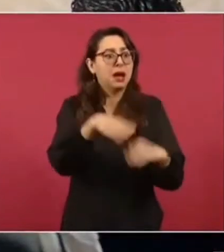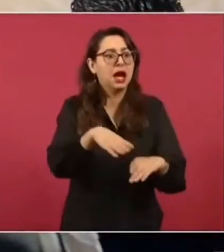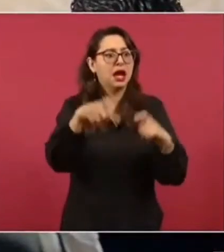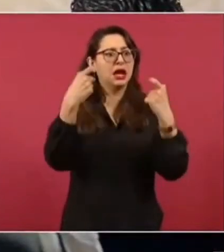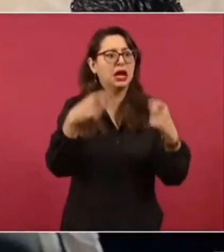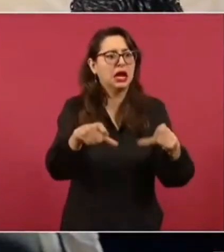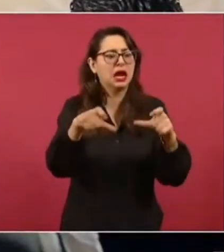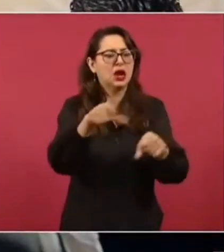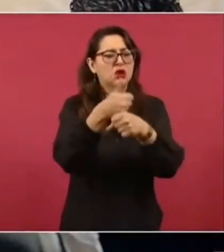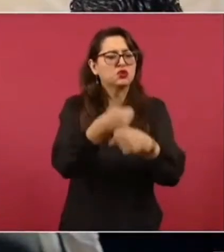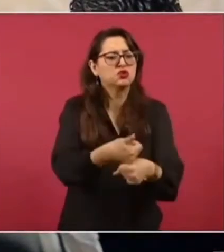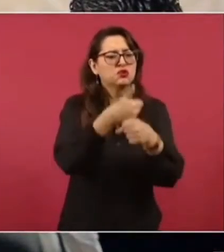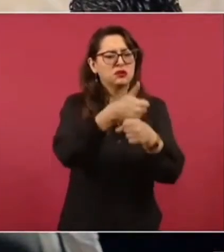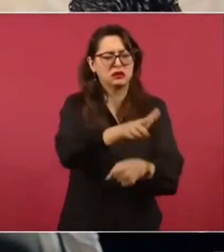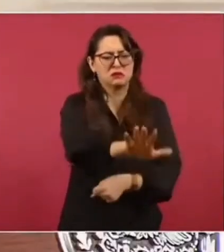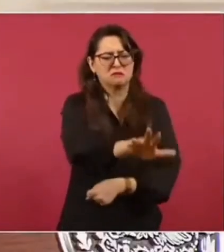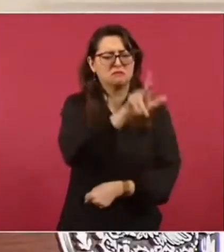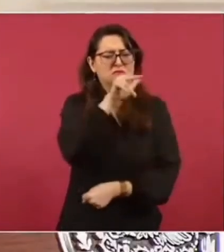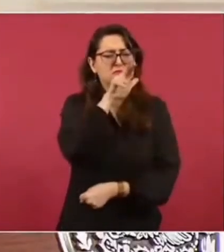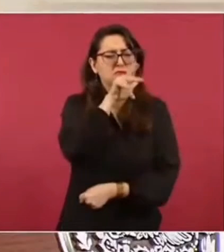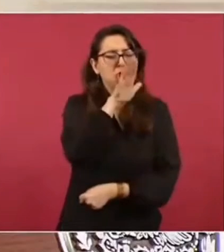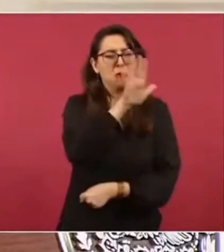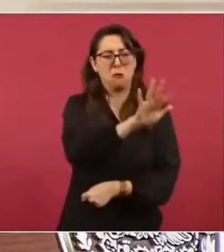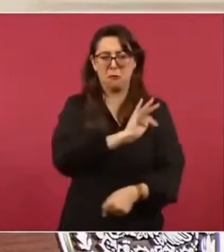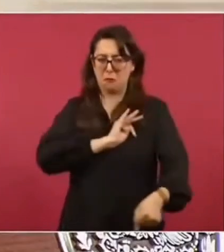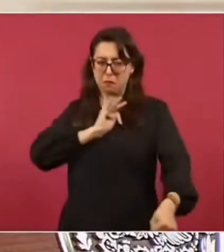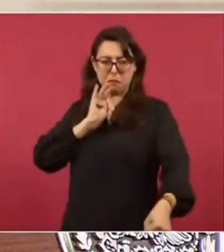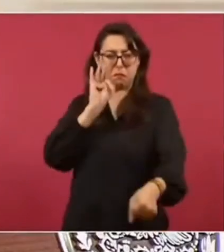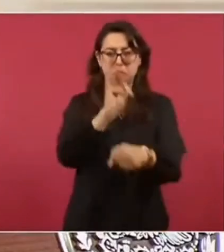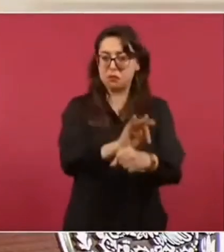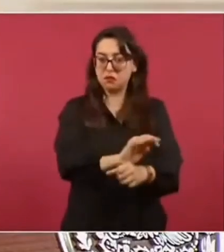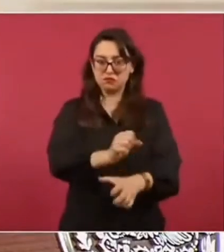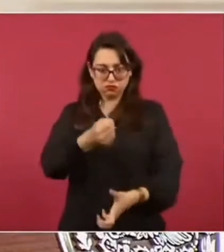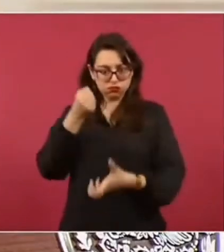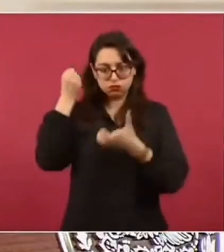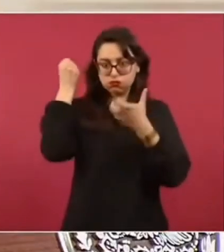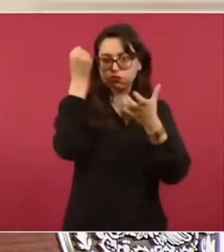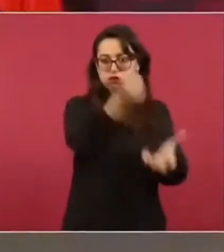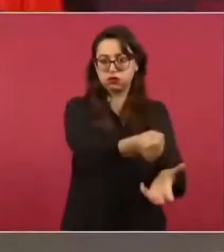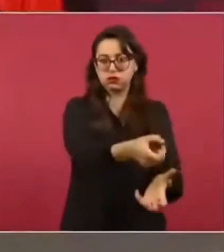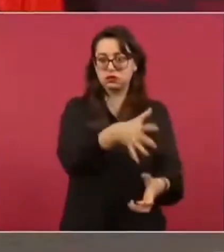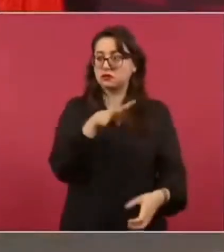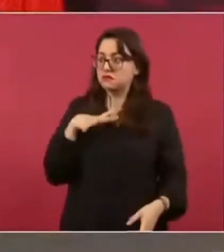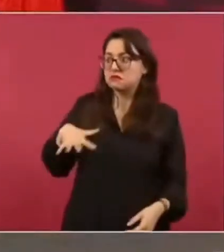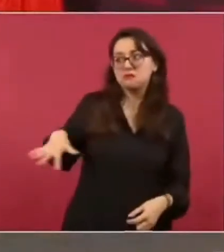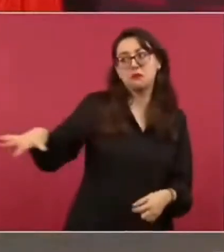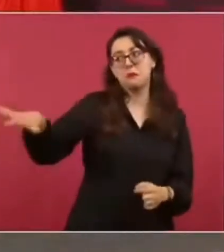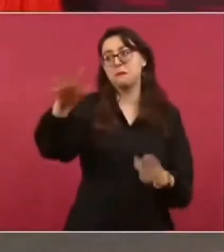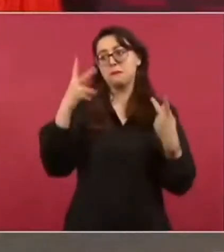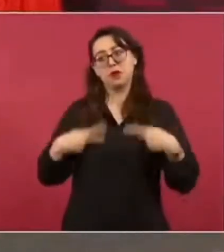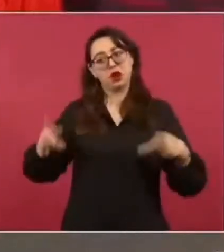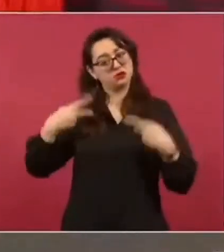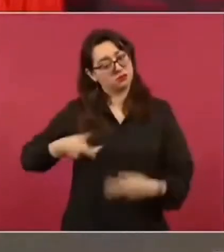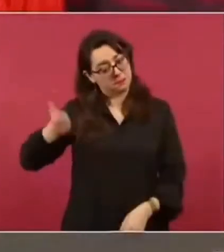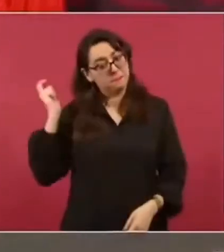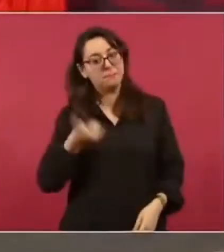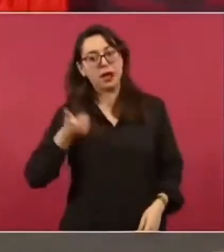mismo, convierte las deudas privadas en deuda pública.